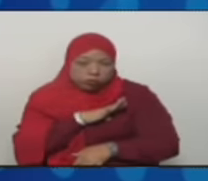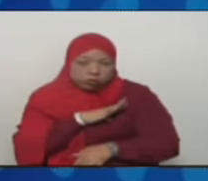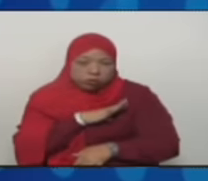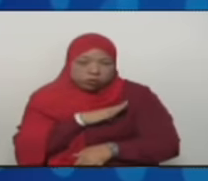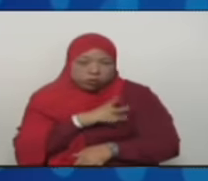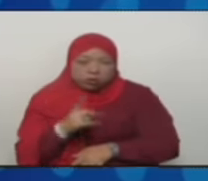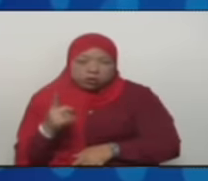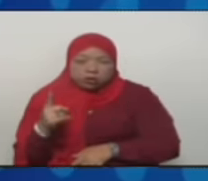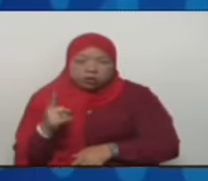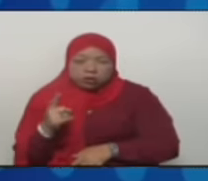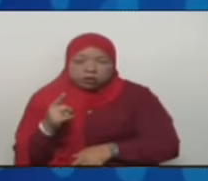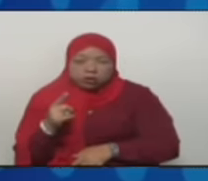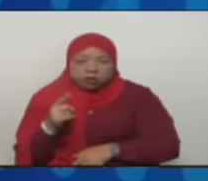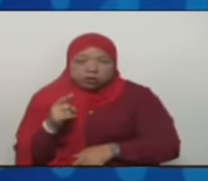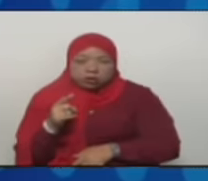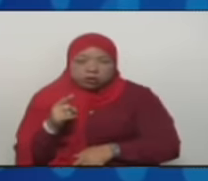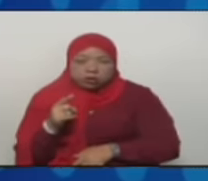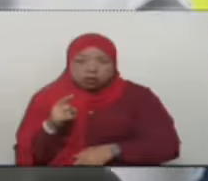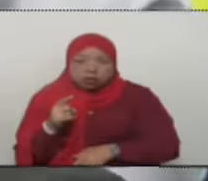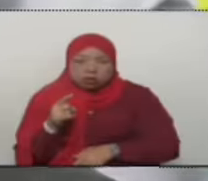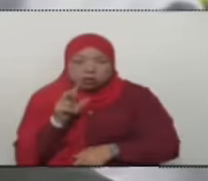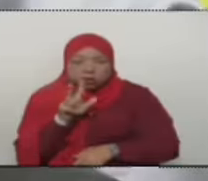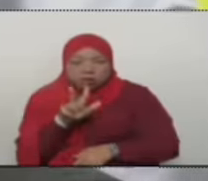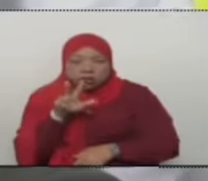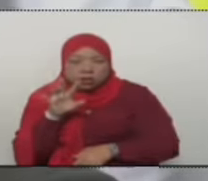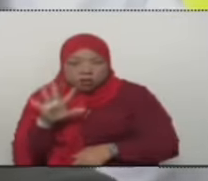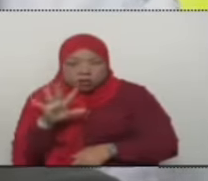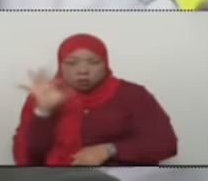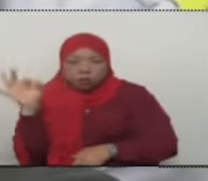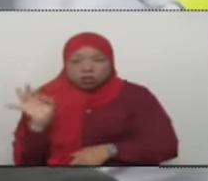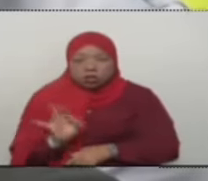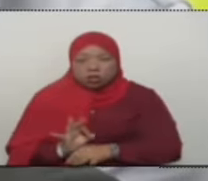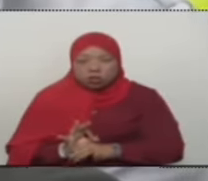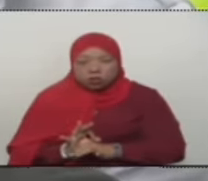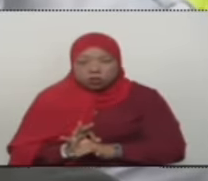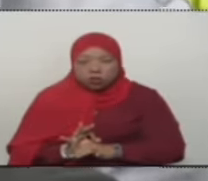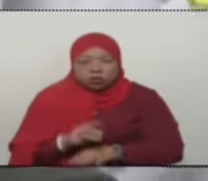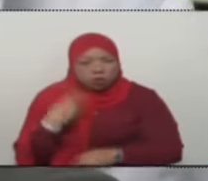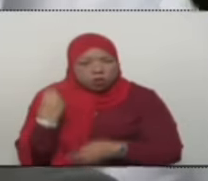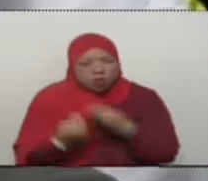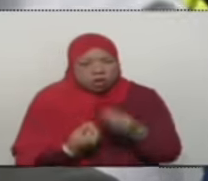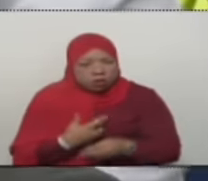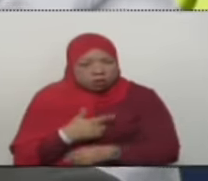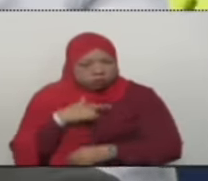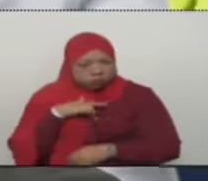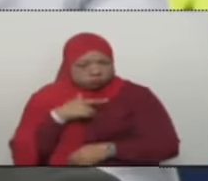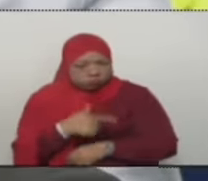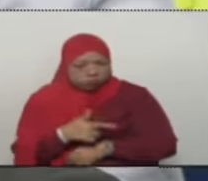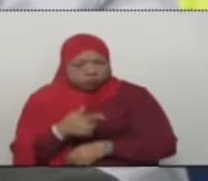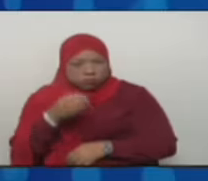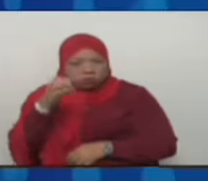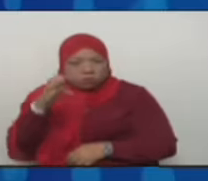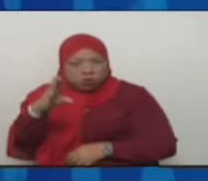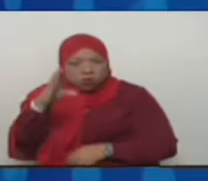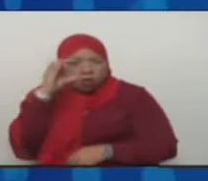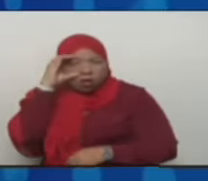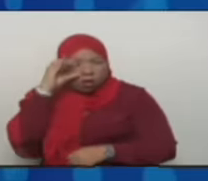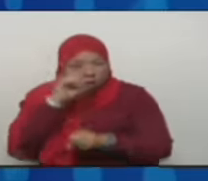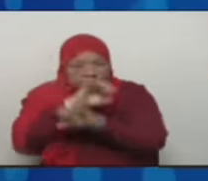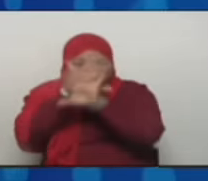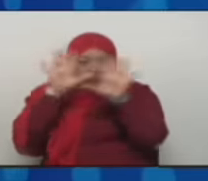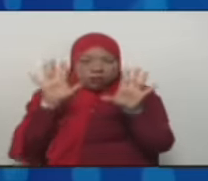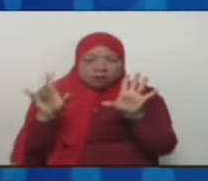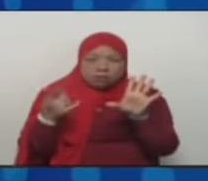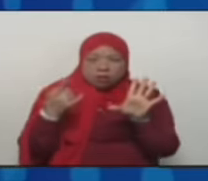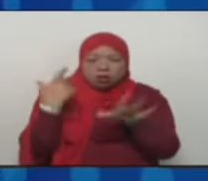Y tú tienes el 35. ¿Qué haces tú, Boris? Momento, ya va, aclárame esto. Es lo primero